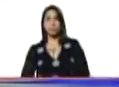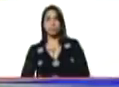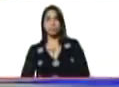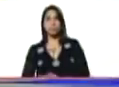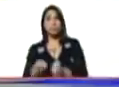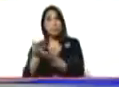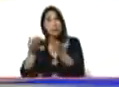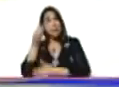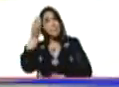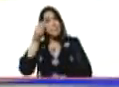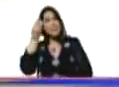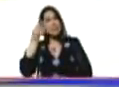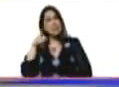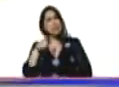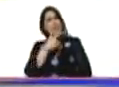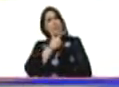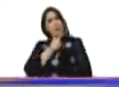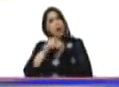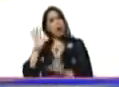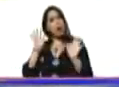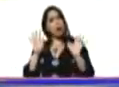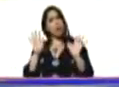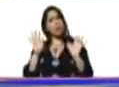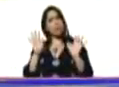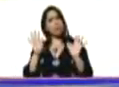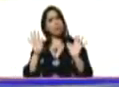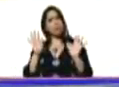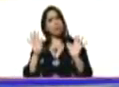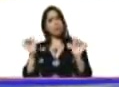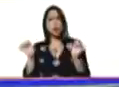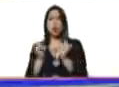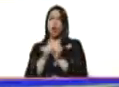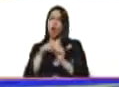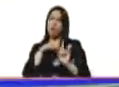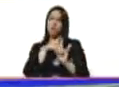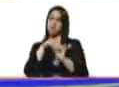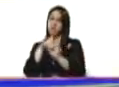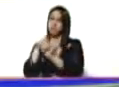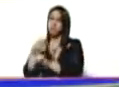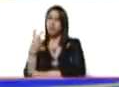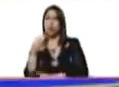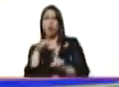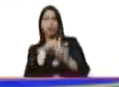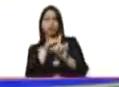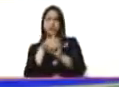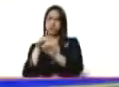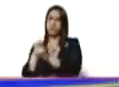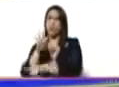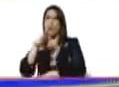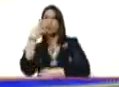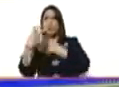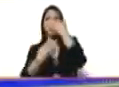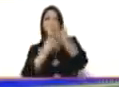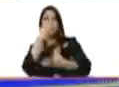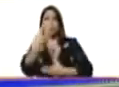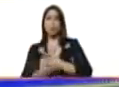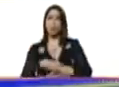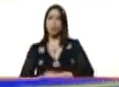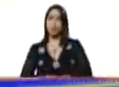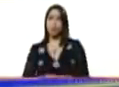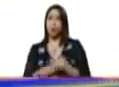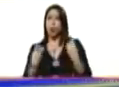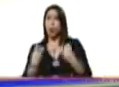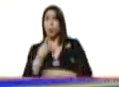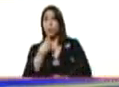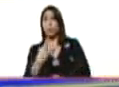Ellos creían que esto era pan comida, que con una amenaza, dos amenazas, cuatro gritos, como dice